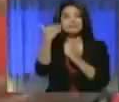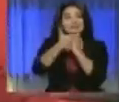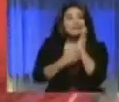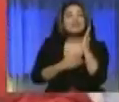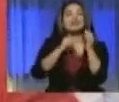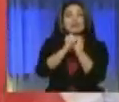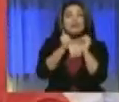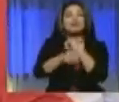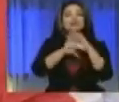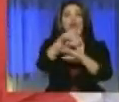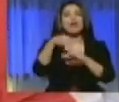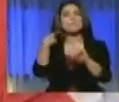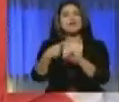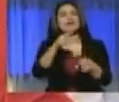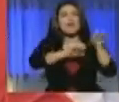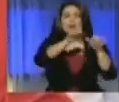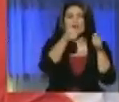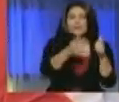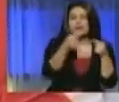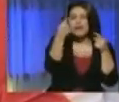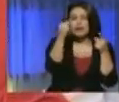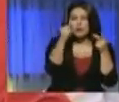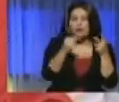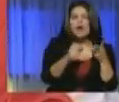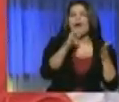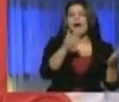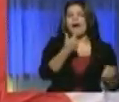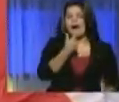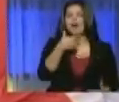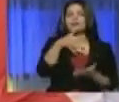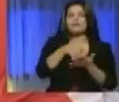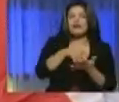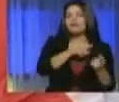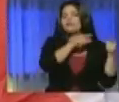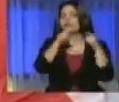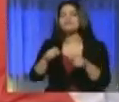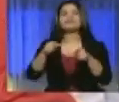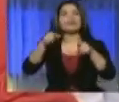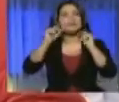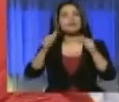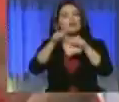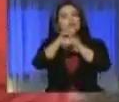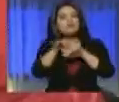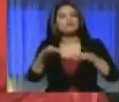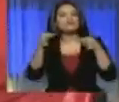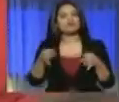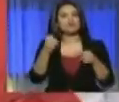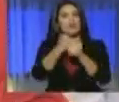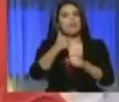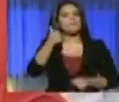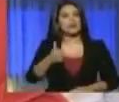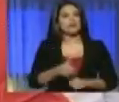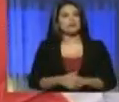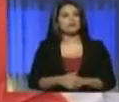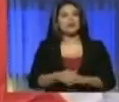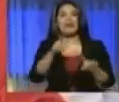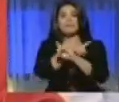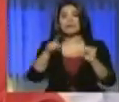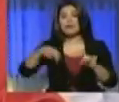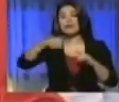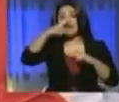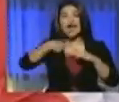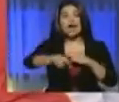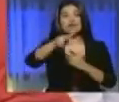revisarnos, decirnos las cosas, nuestra eficiencia deportiva, que tenemos que lograr la excelencia, presidente, pero con todo lo que está aprobado este año, el centro de